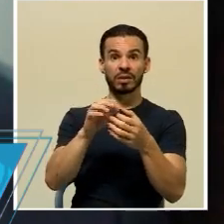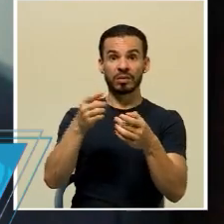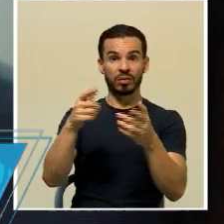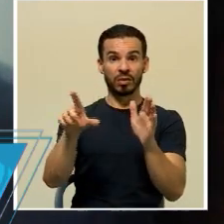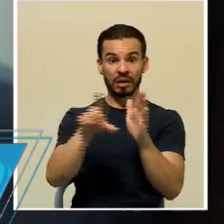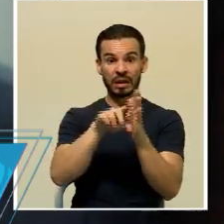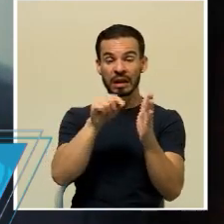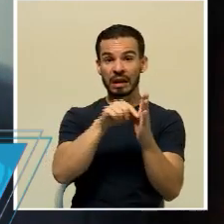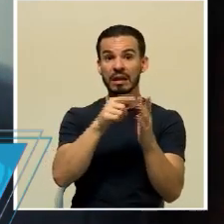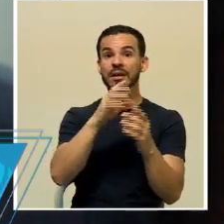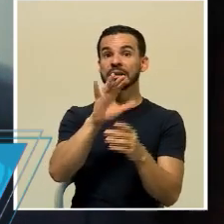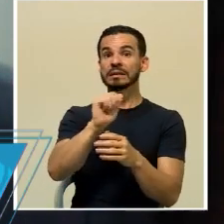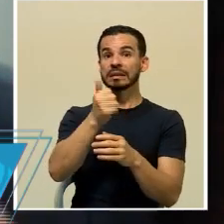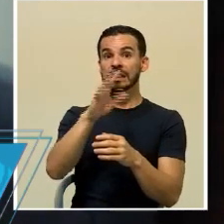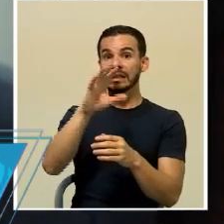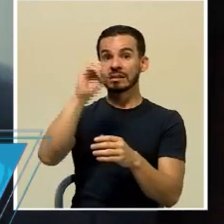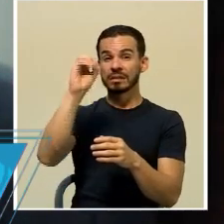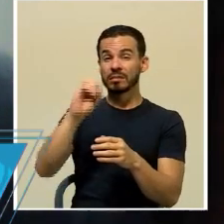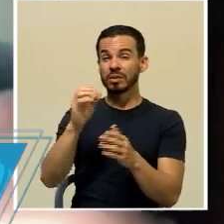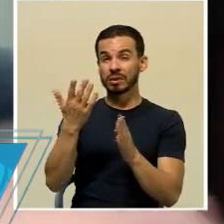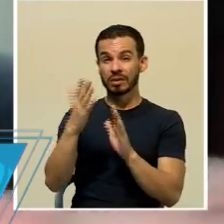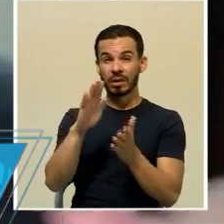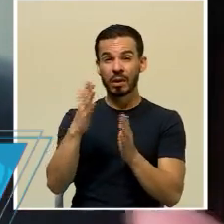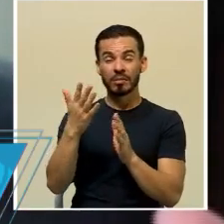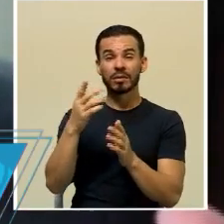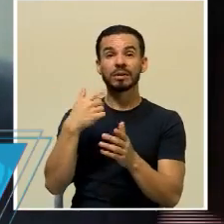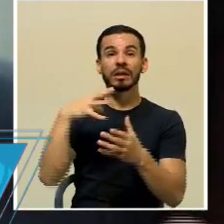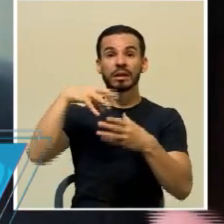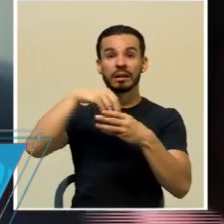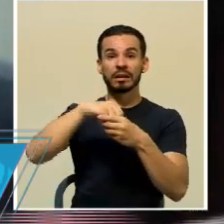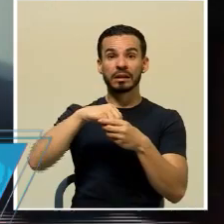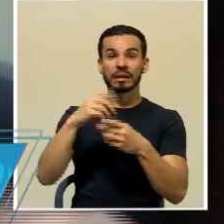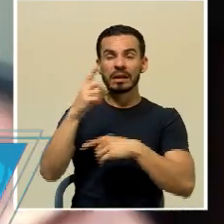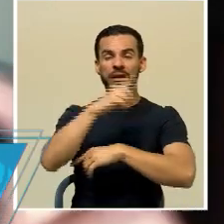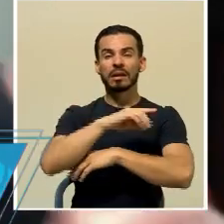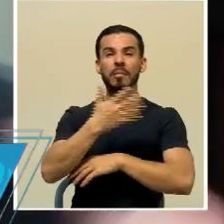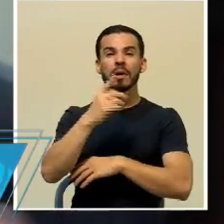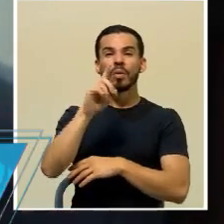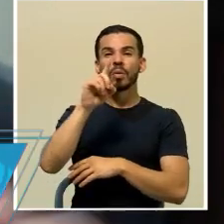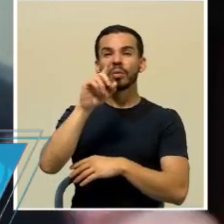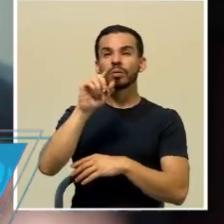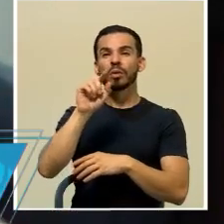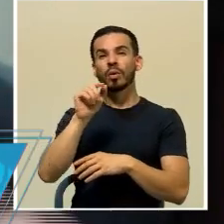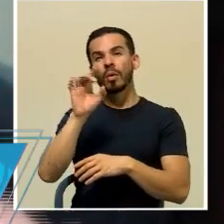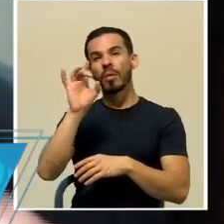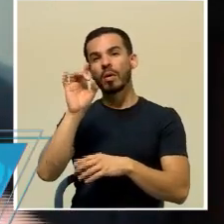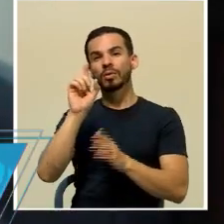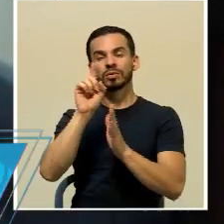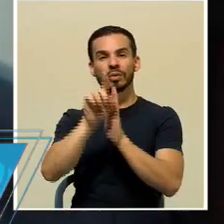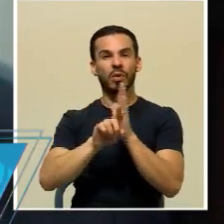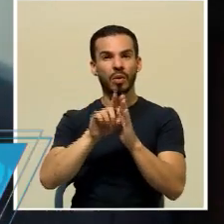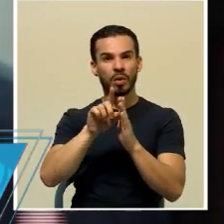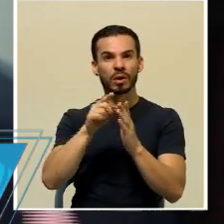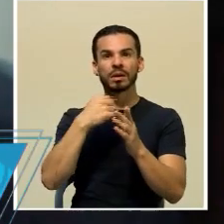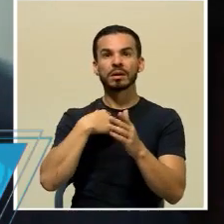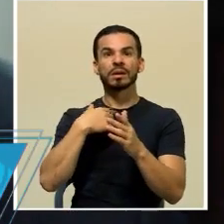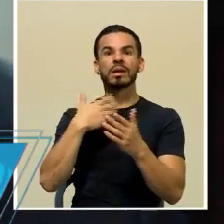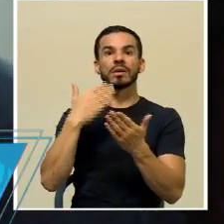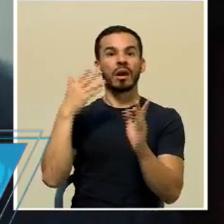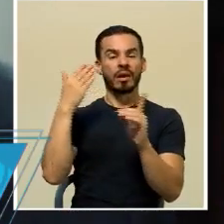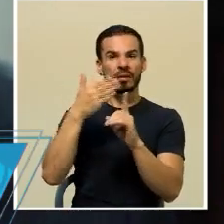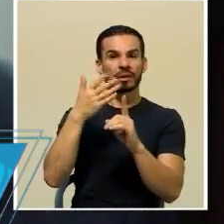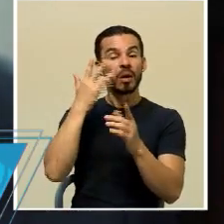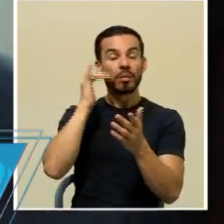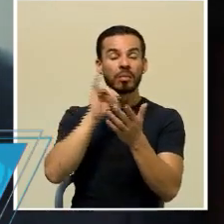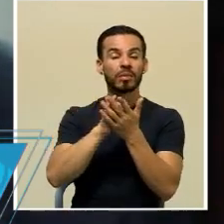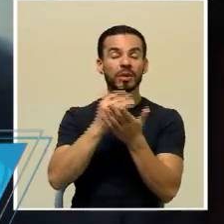estamos hablando que es un 15% aproximadamente, dentro del día sería como 1,8 horas que yo me vería